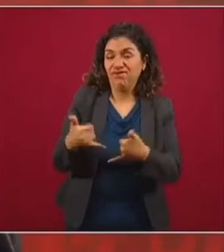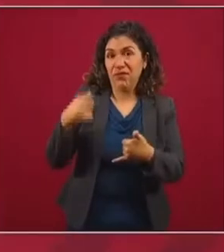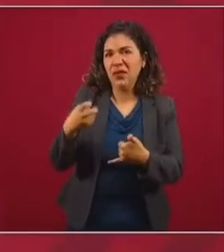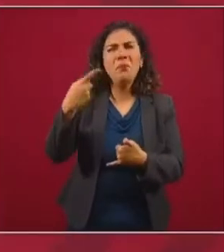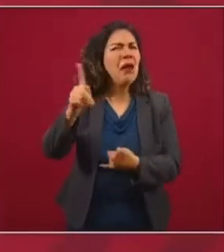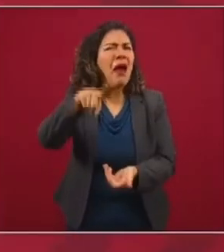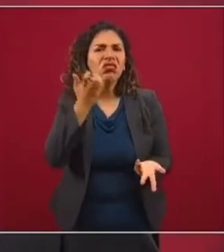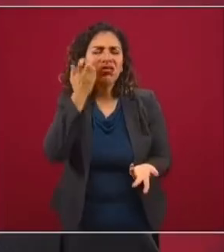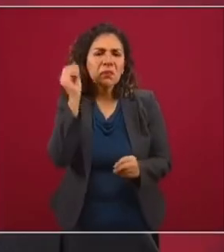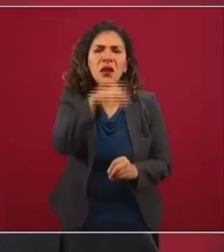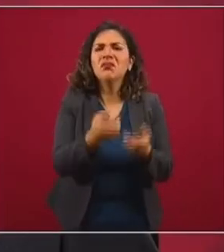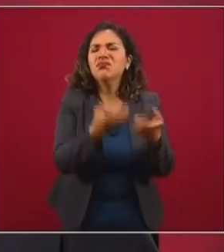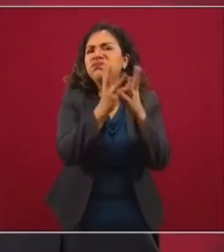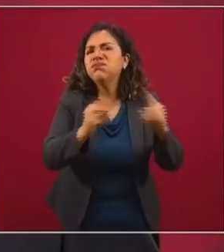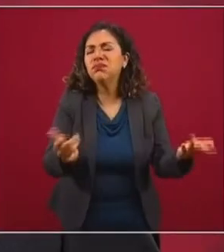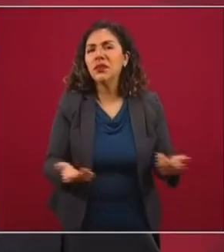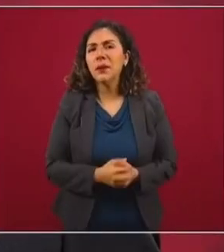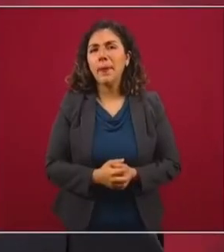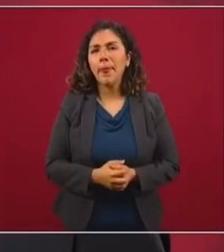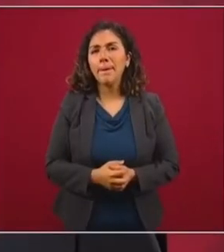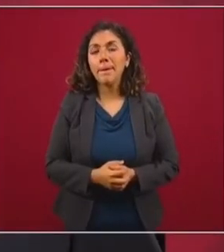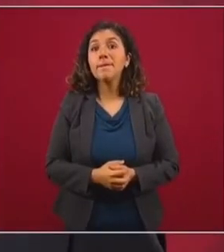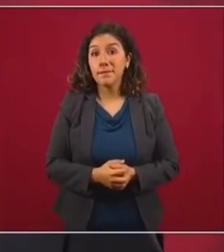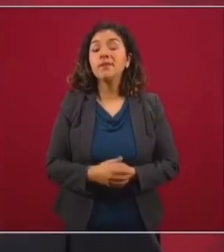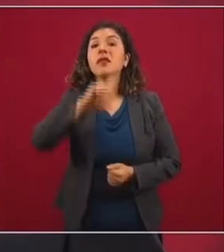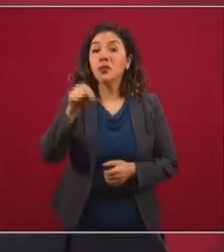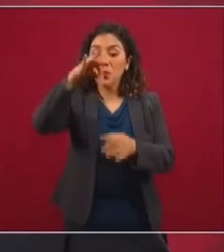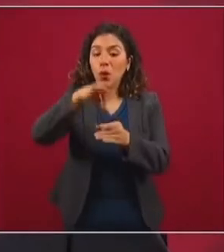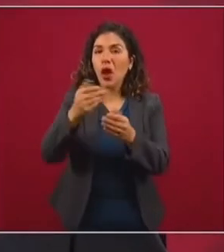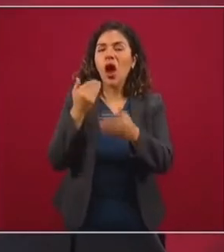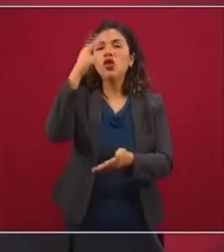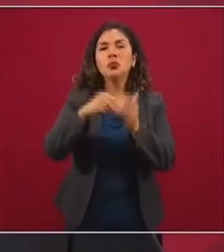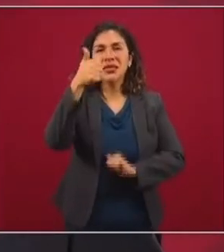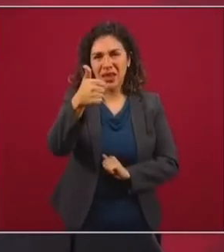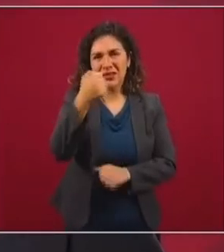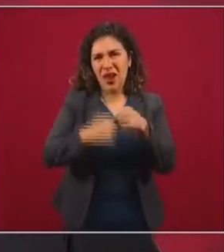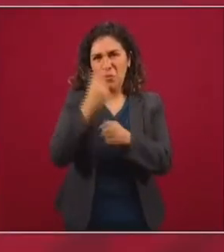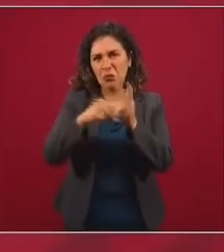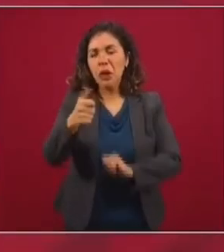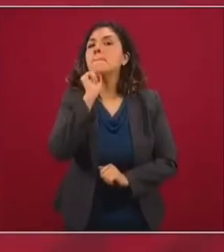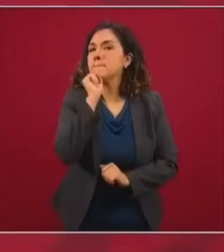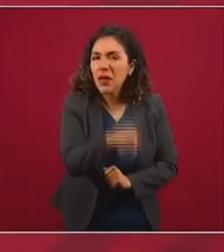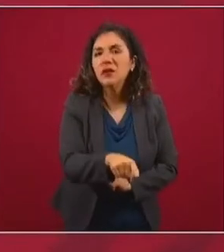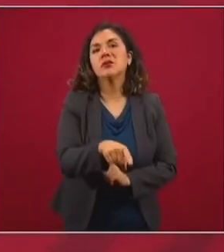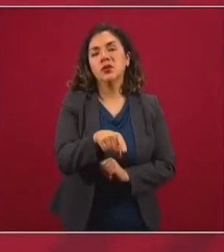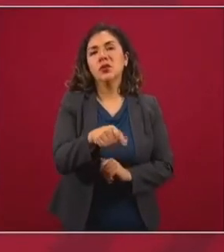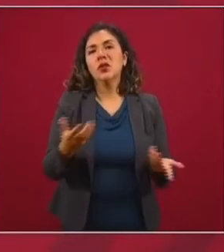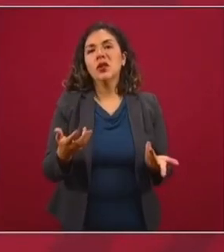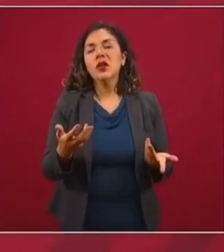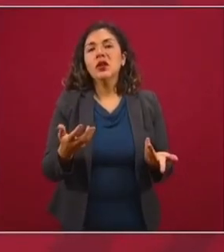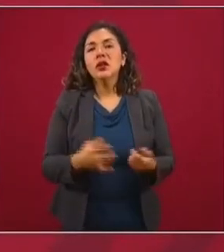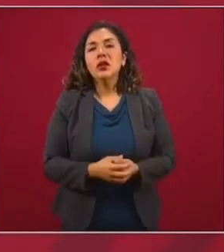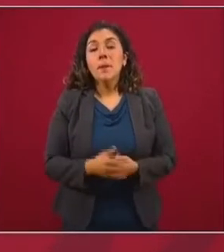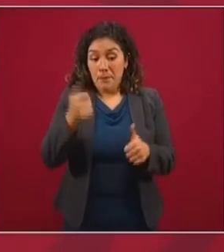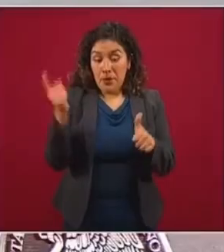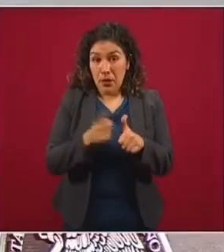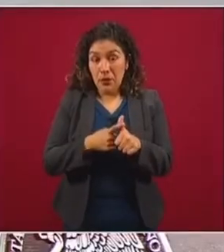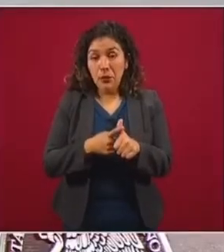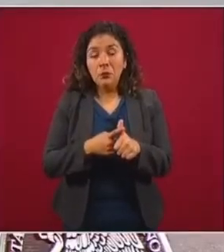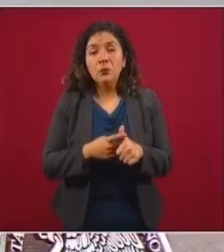Porque todo era una farsa. Cuando la elección del 2006, lo mismo, hubo